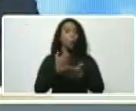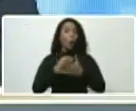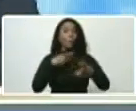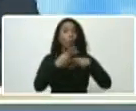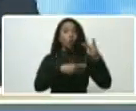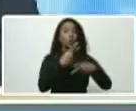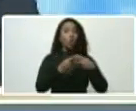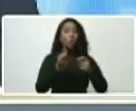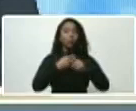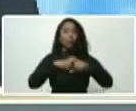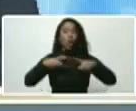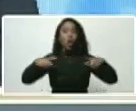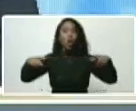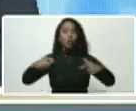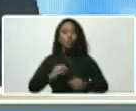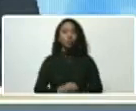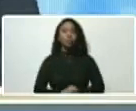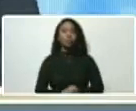la riqueza